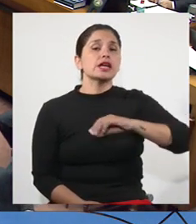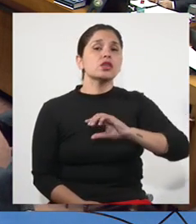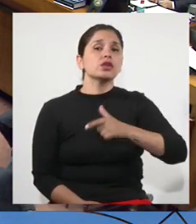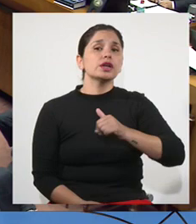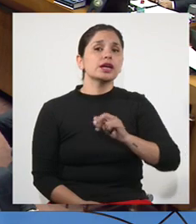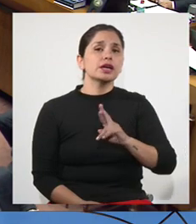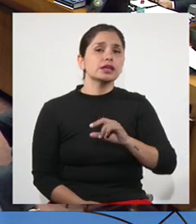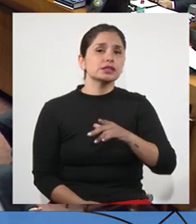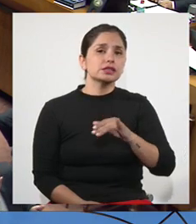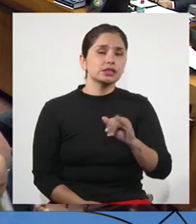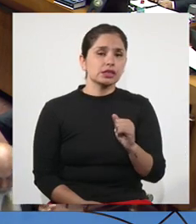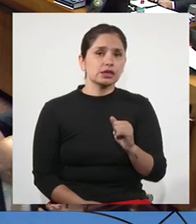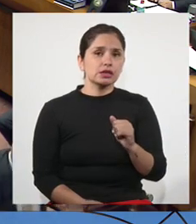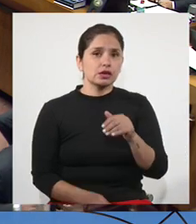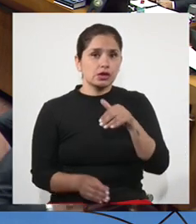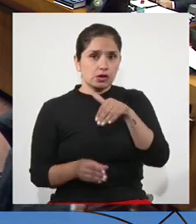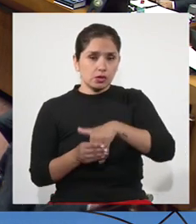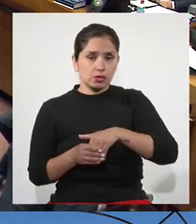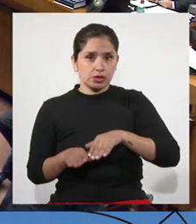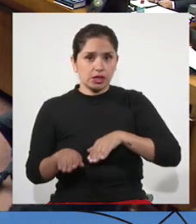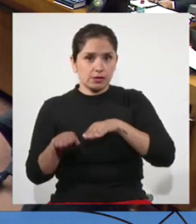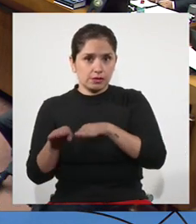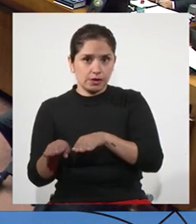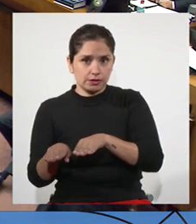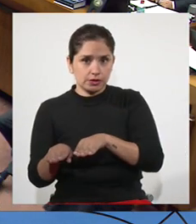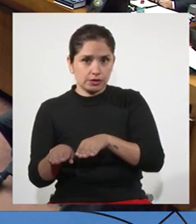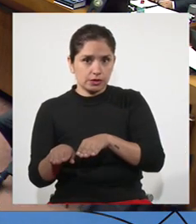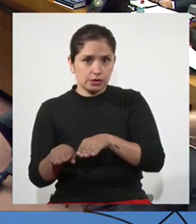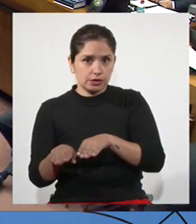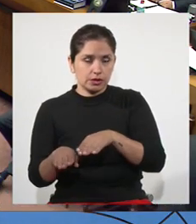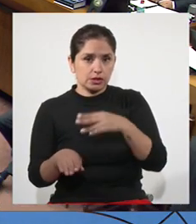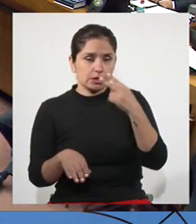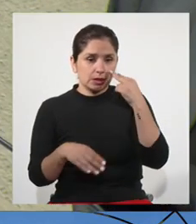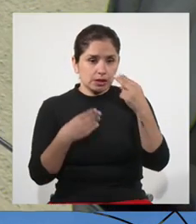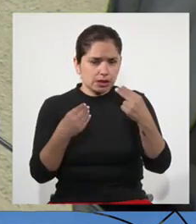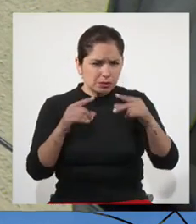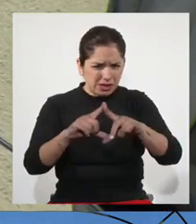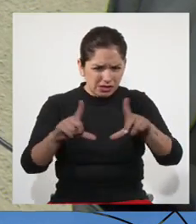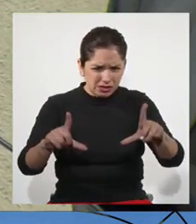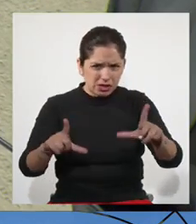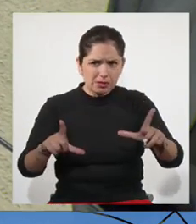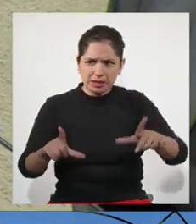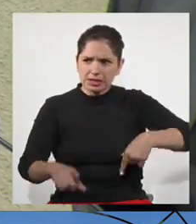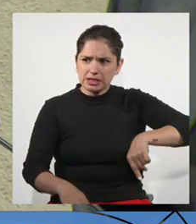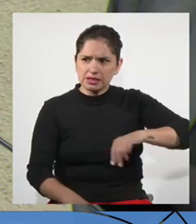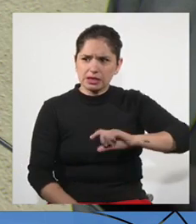Ah, ¿vota a favor? Y ver qué pasa con la pantalla del senador García, por favor.